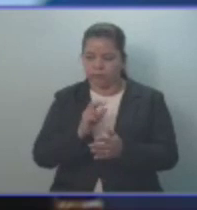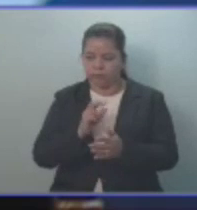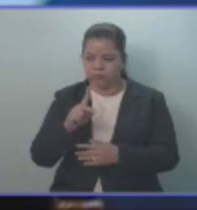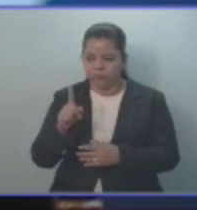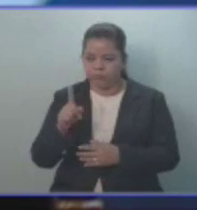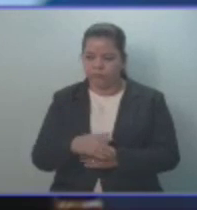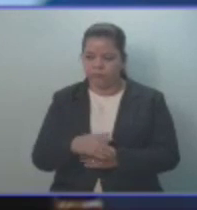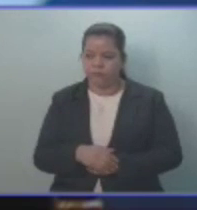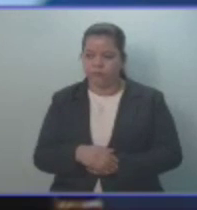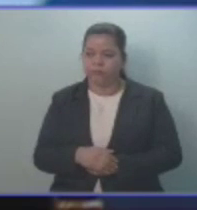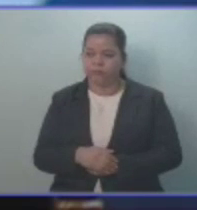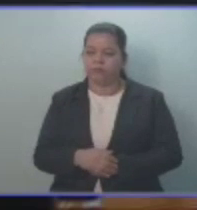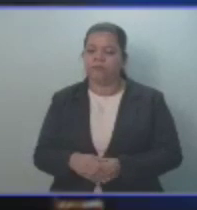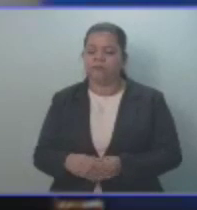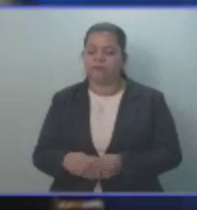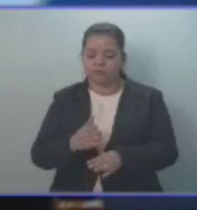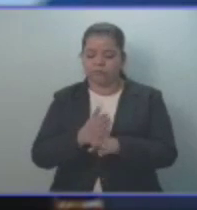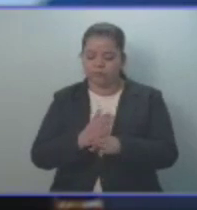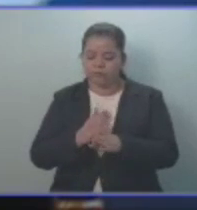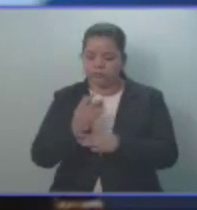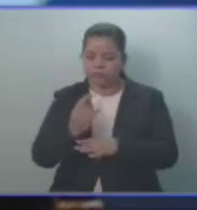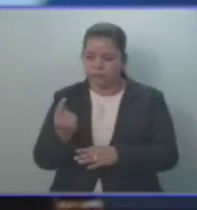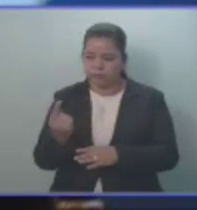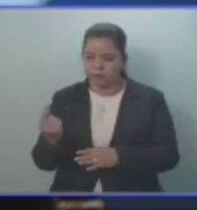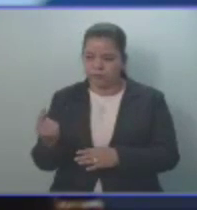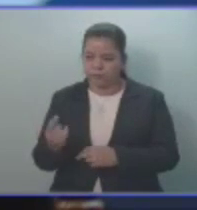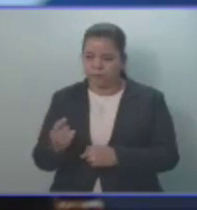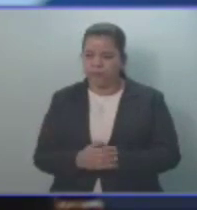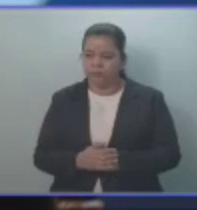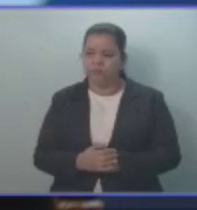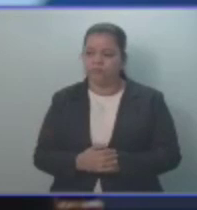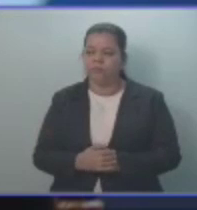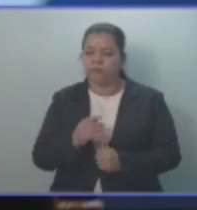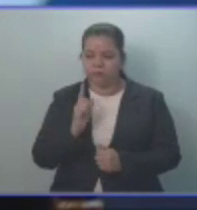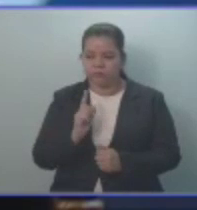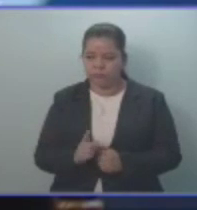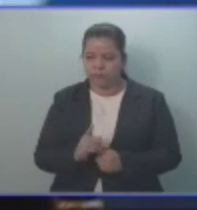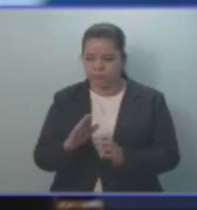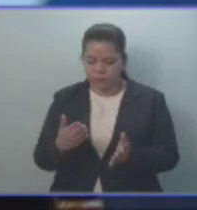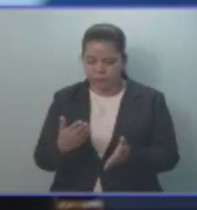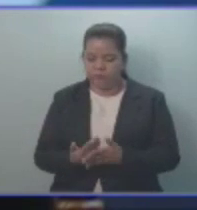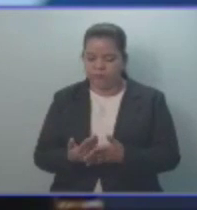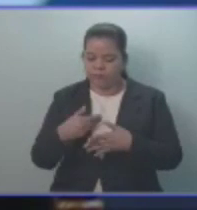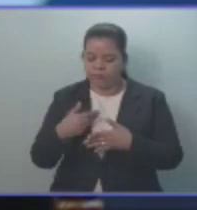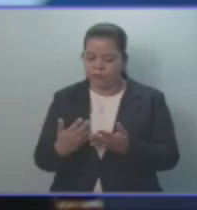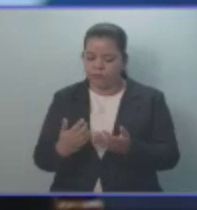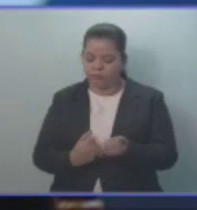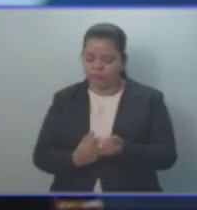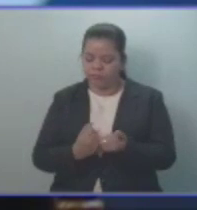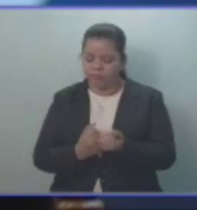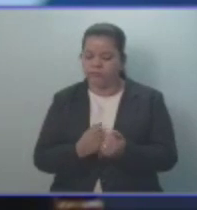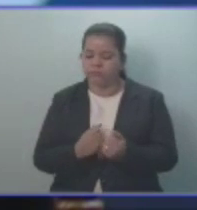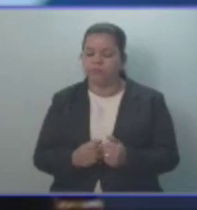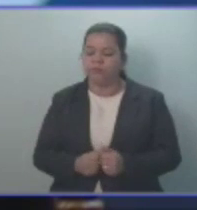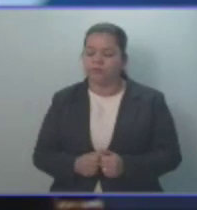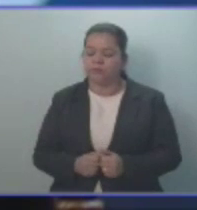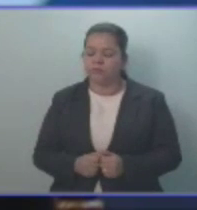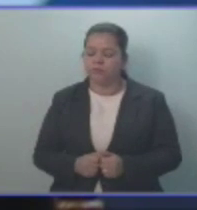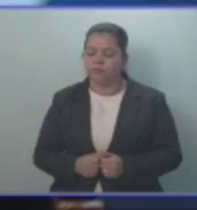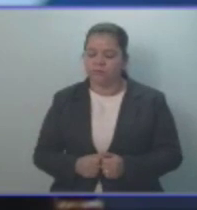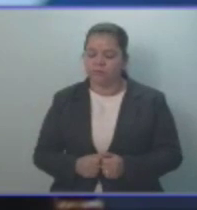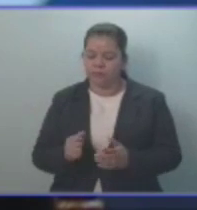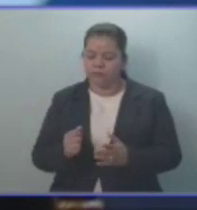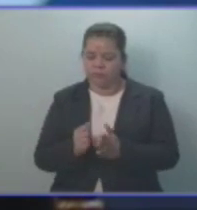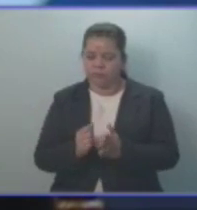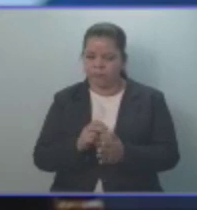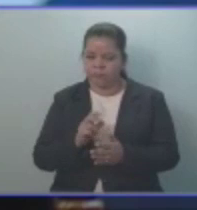21, protección de las personas y límites a la obligación de otorgar asistencia.